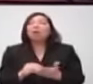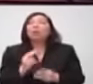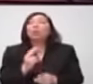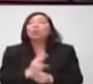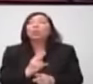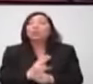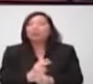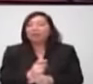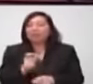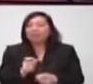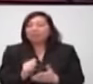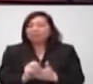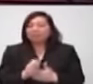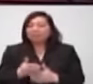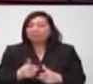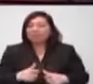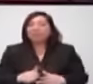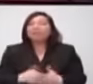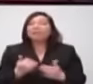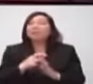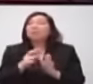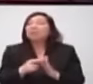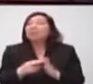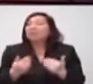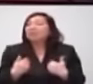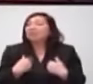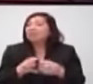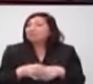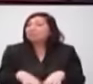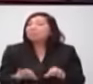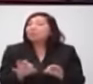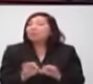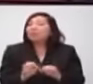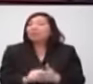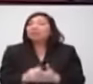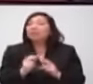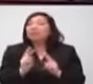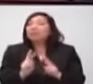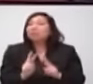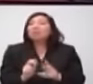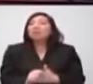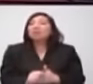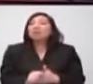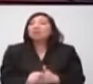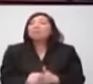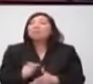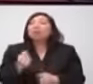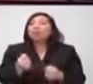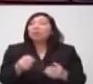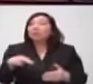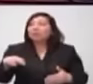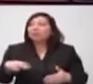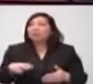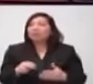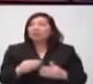seguridad a las personas que circulan ahí. Este proyecto tiene algo importante que resaltar. Estamos viendo vehículo peatón. Estamos